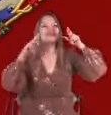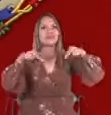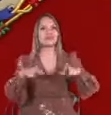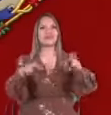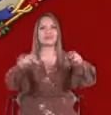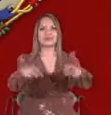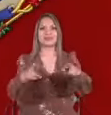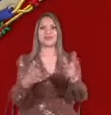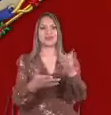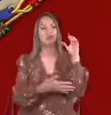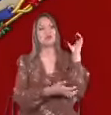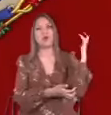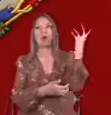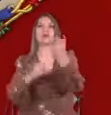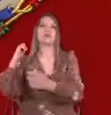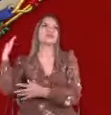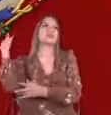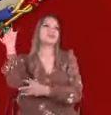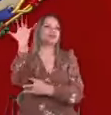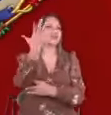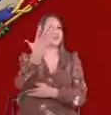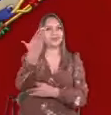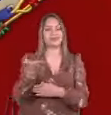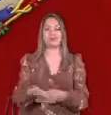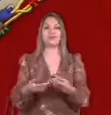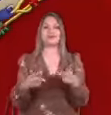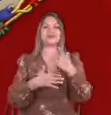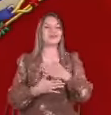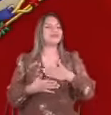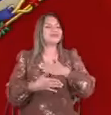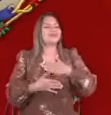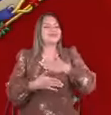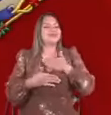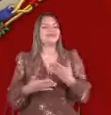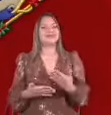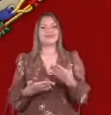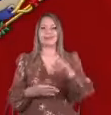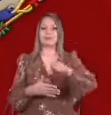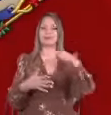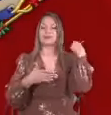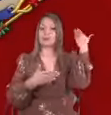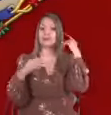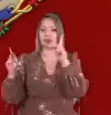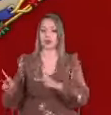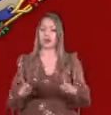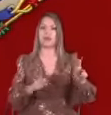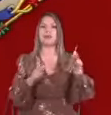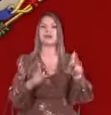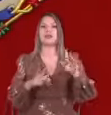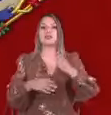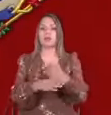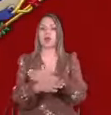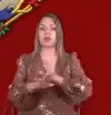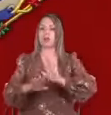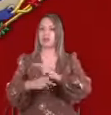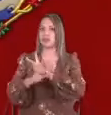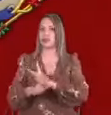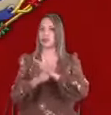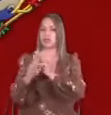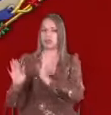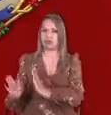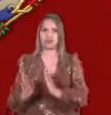páramos, bosques, quebradas y pajonales. Y su disfrute pasa por una clara política de prevención y mitigación. En